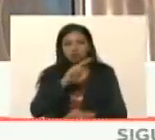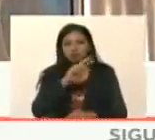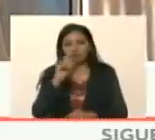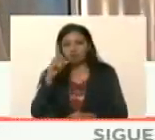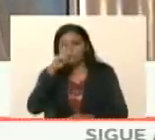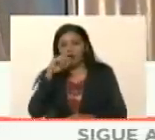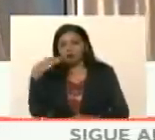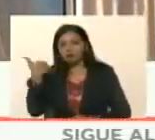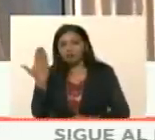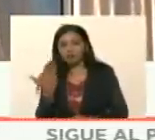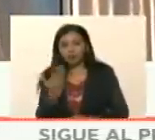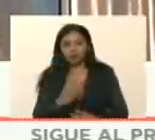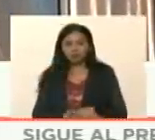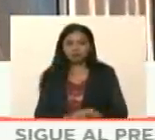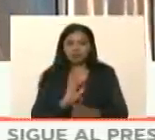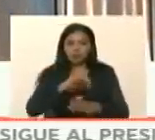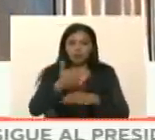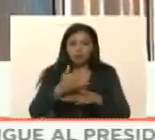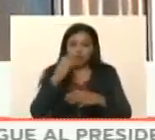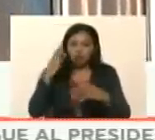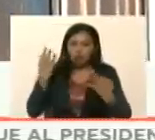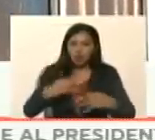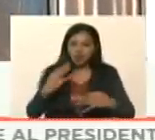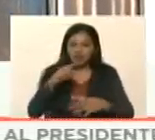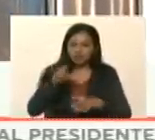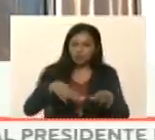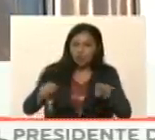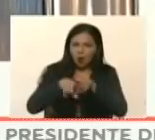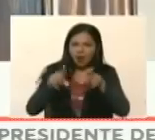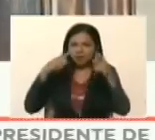después. El proyecto original, eso es el chavismo.